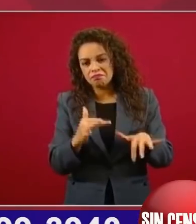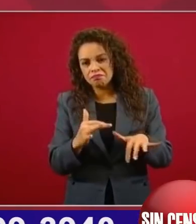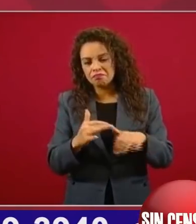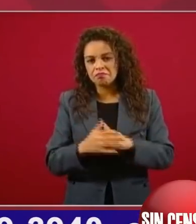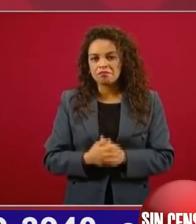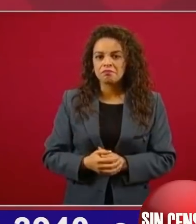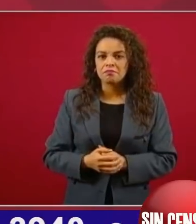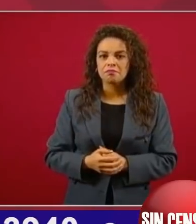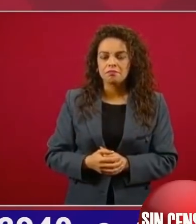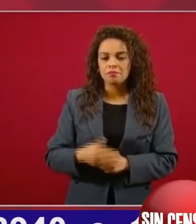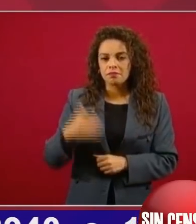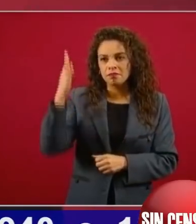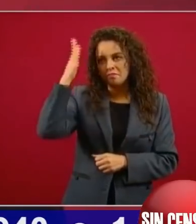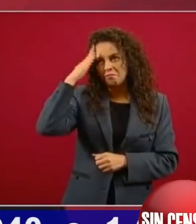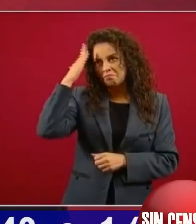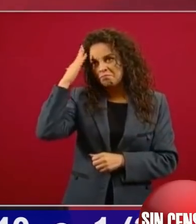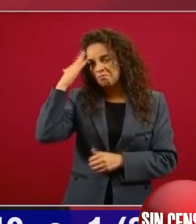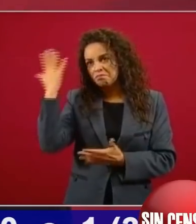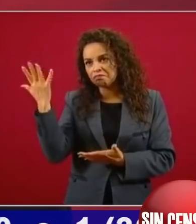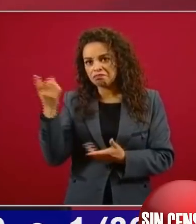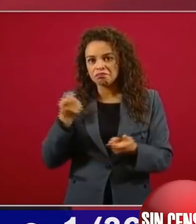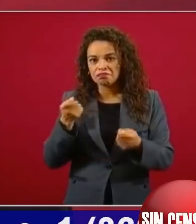dirigentes de organizaciones sociales,